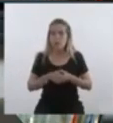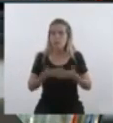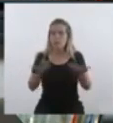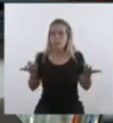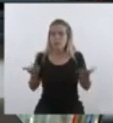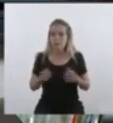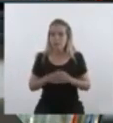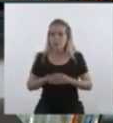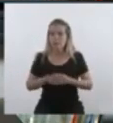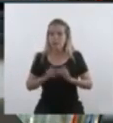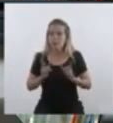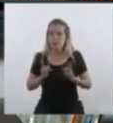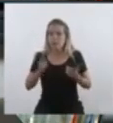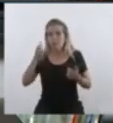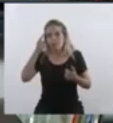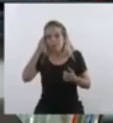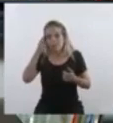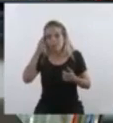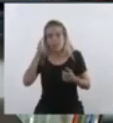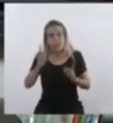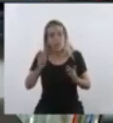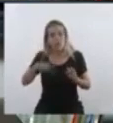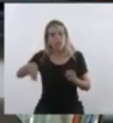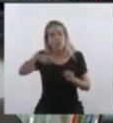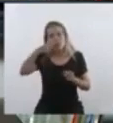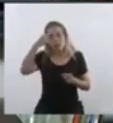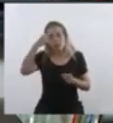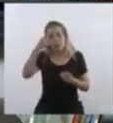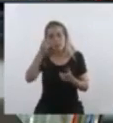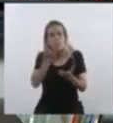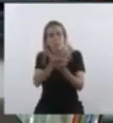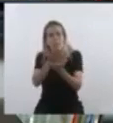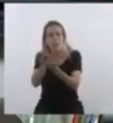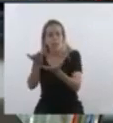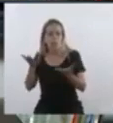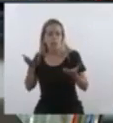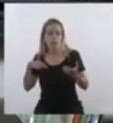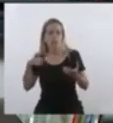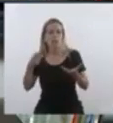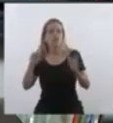tratamos de llamar a la reflexión al conjunto social.